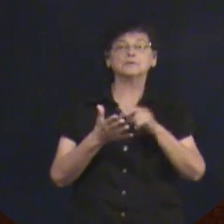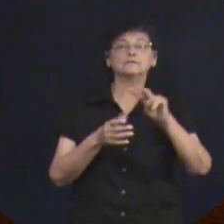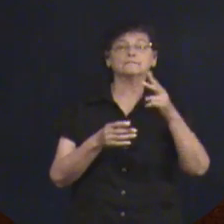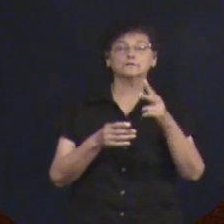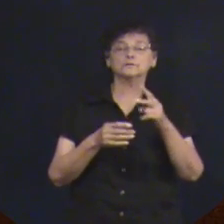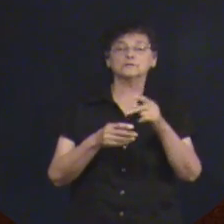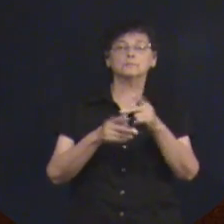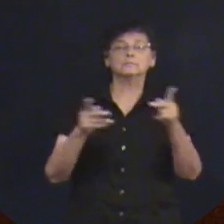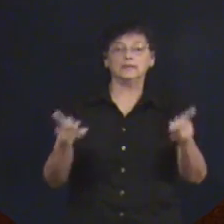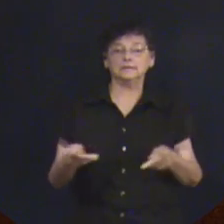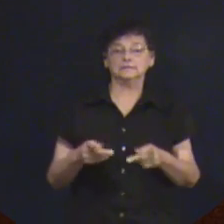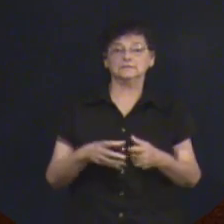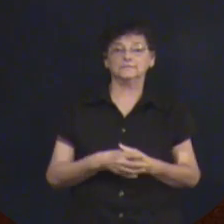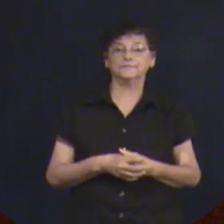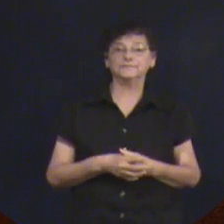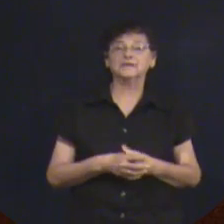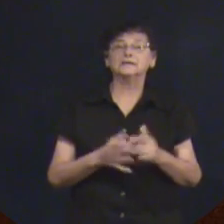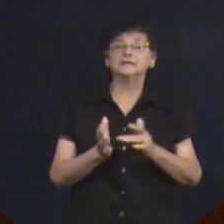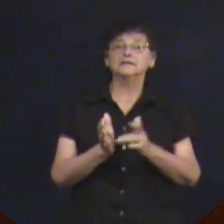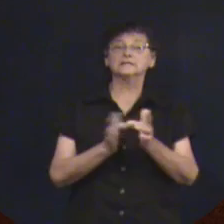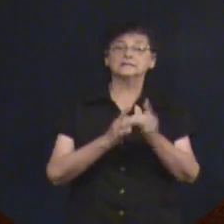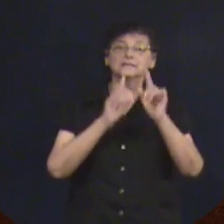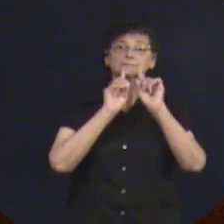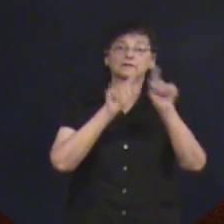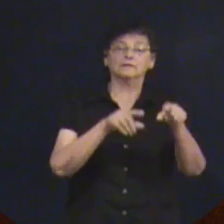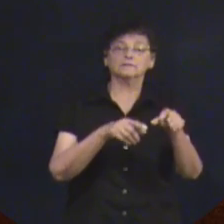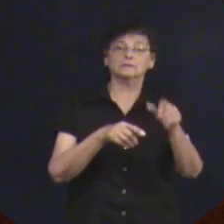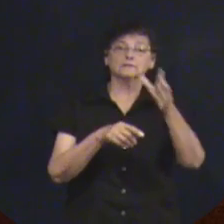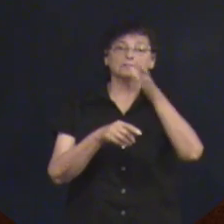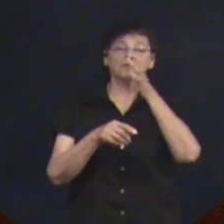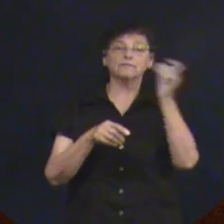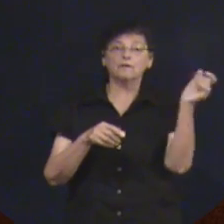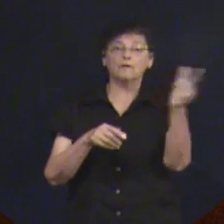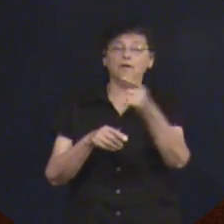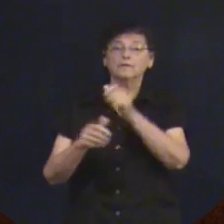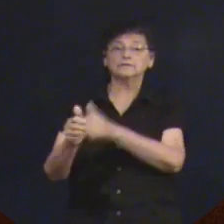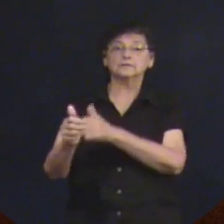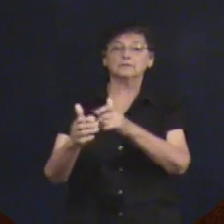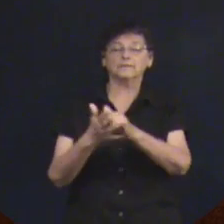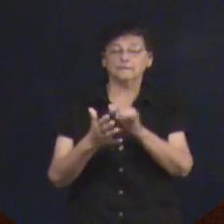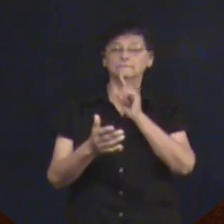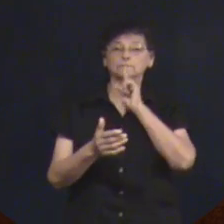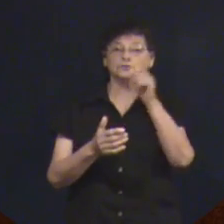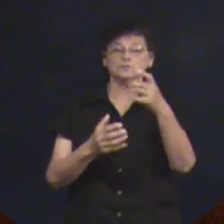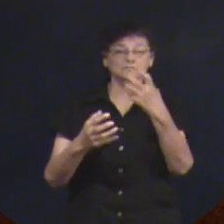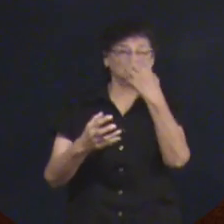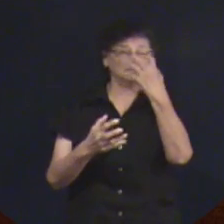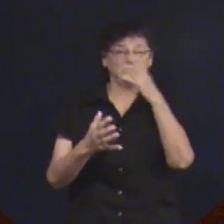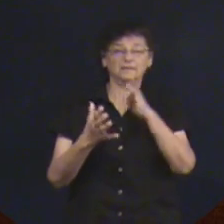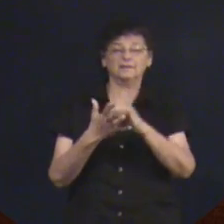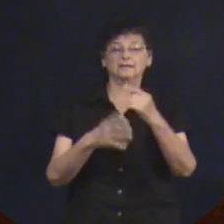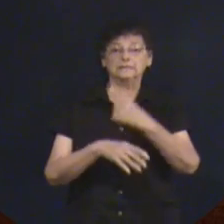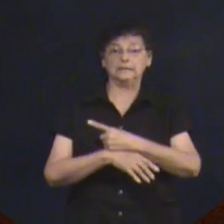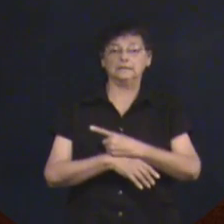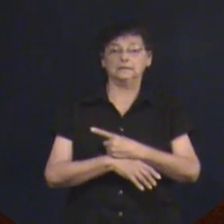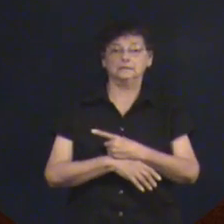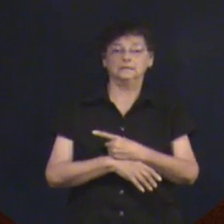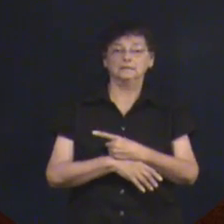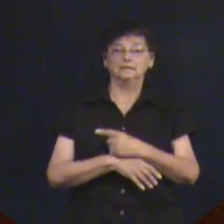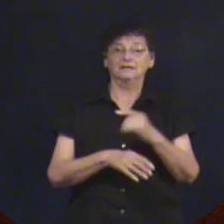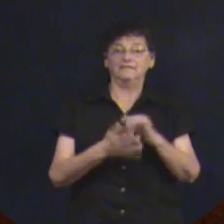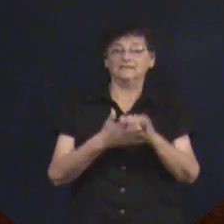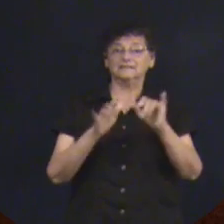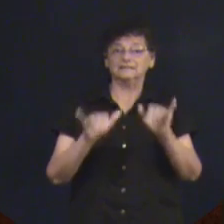primeros puestos. Jesús responderá a esta madre y a todos los discípulos que, por cierto, se enojaron aquel día,